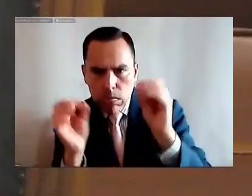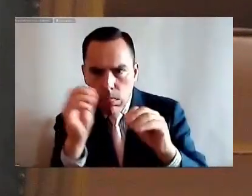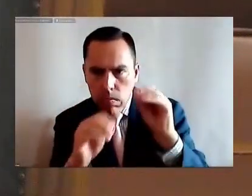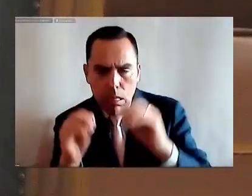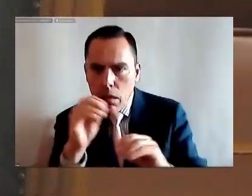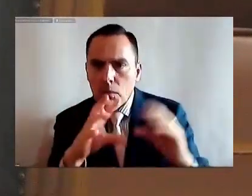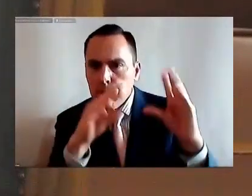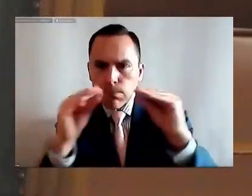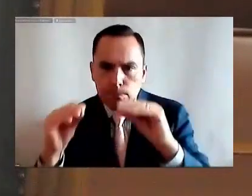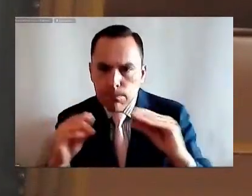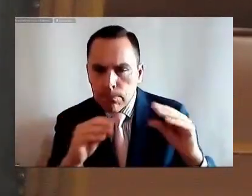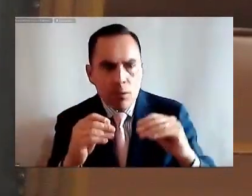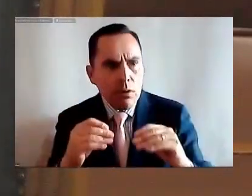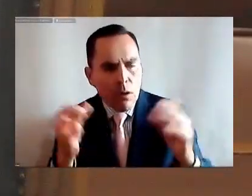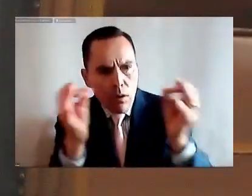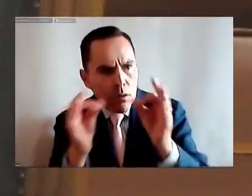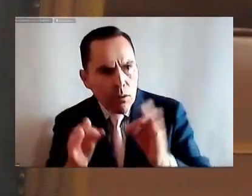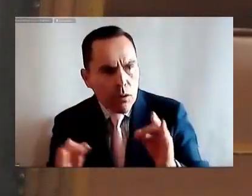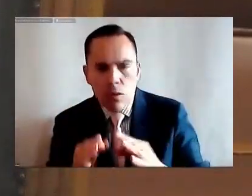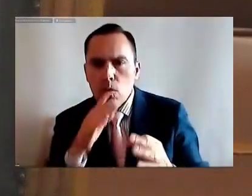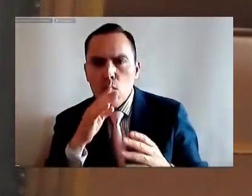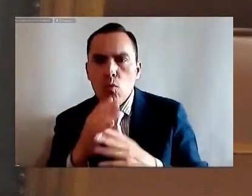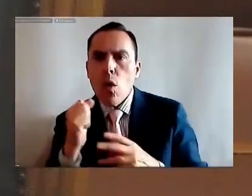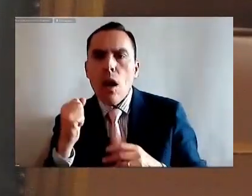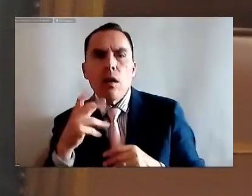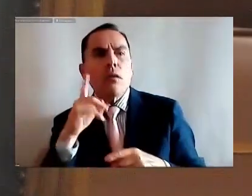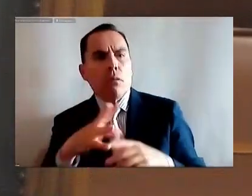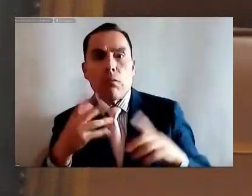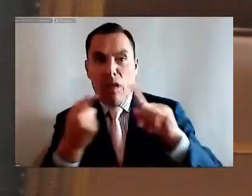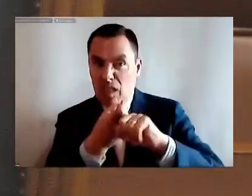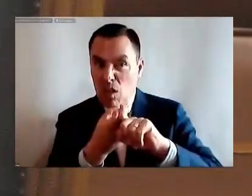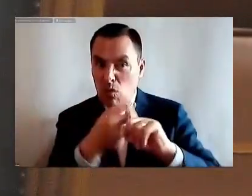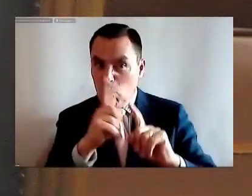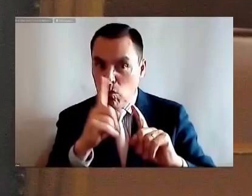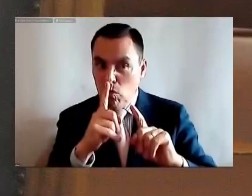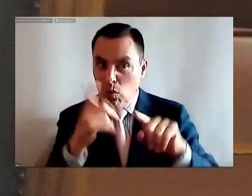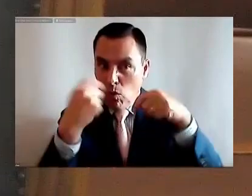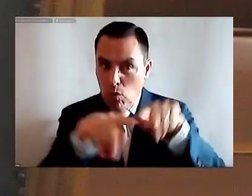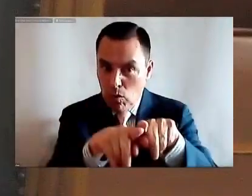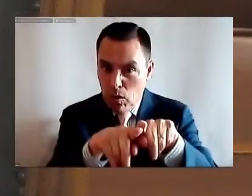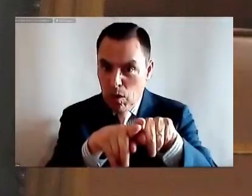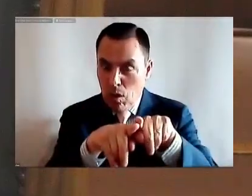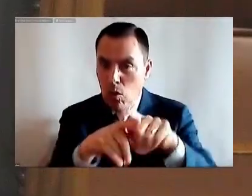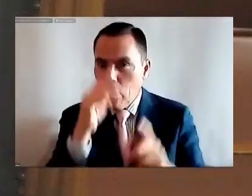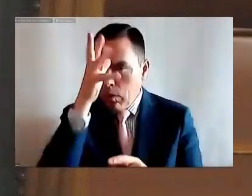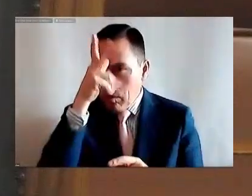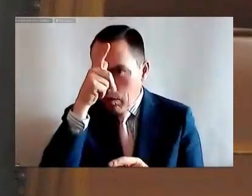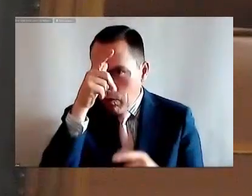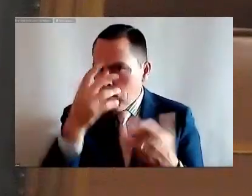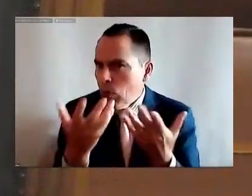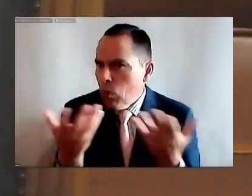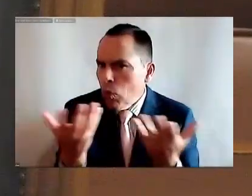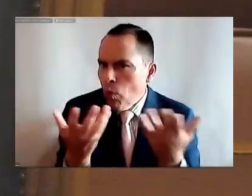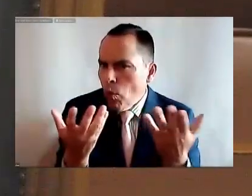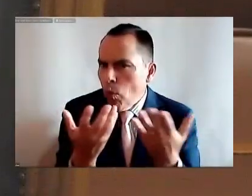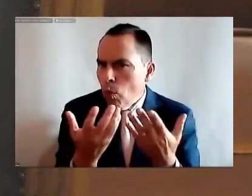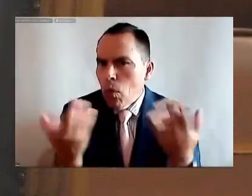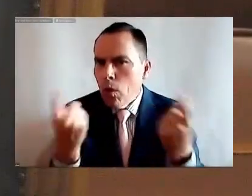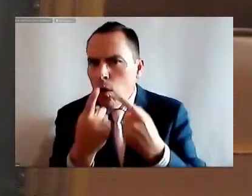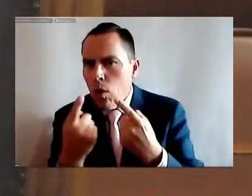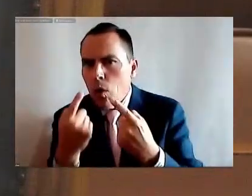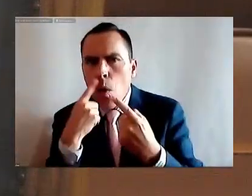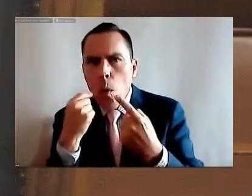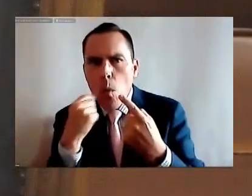obviamente que la judicatura no se preocupa si eran casados o no casados, o sea, si había una relación sentimental y la mujer quedó dentro y el marido